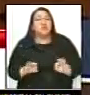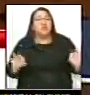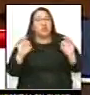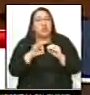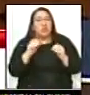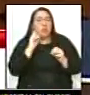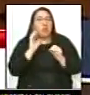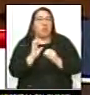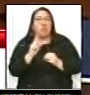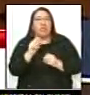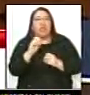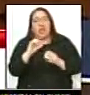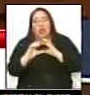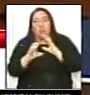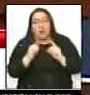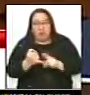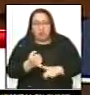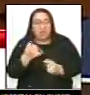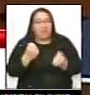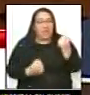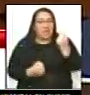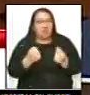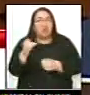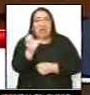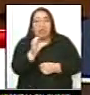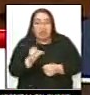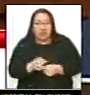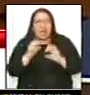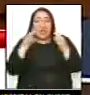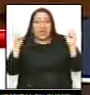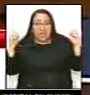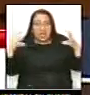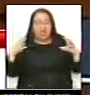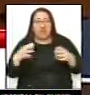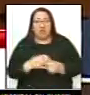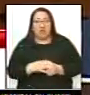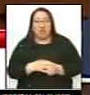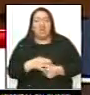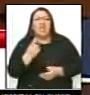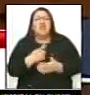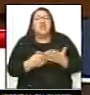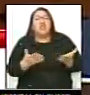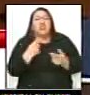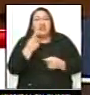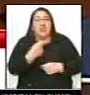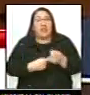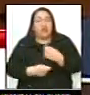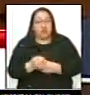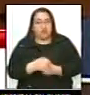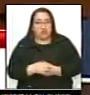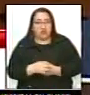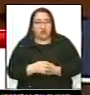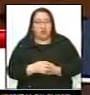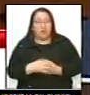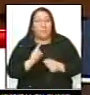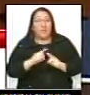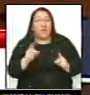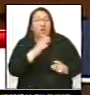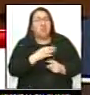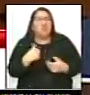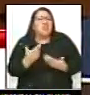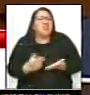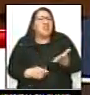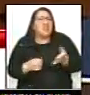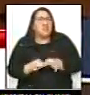como telecomunicaciones, transportes, carreteras, energía, que es donde está el negocio. Pero el Estado, ¿qué tiene